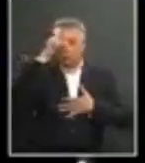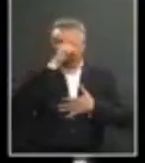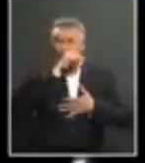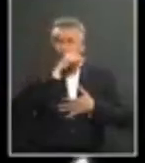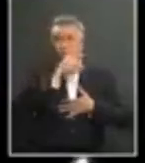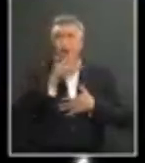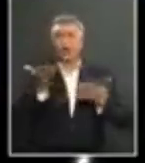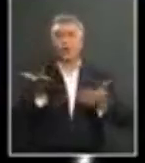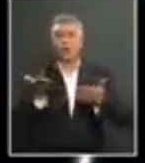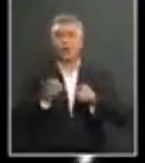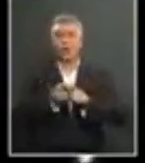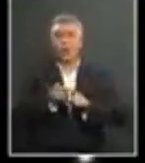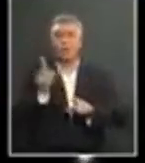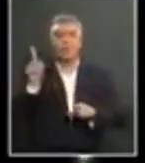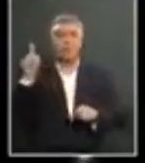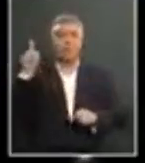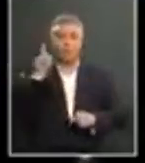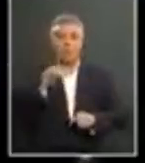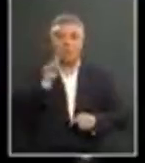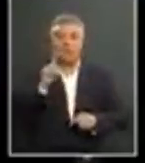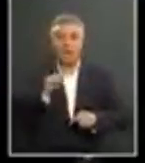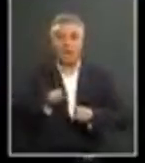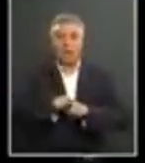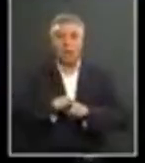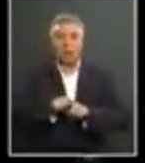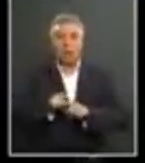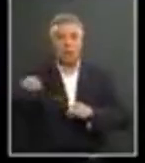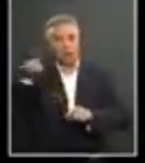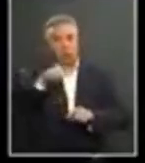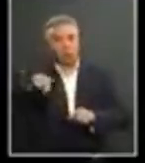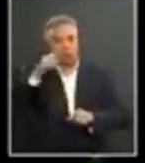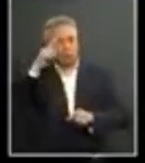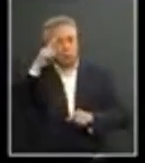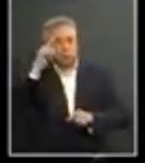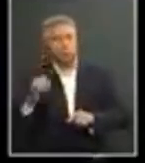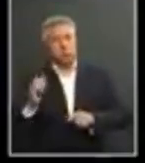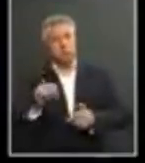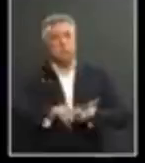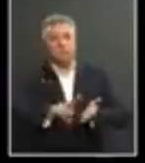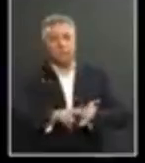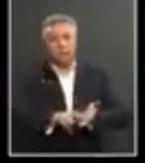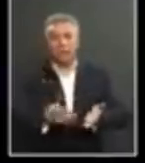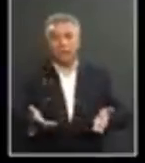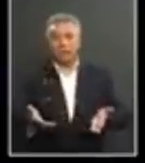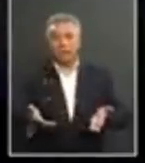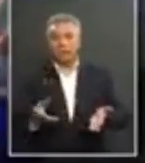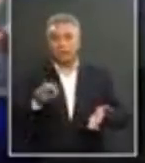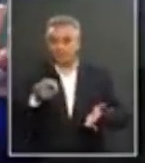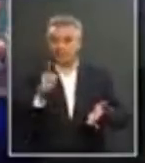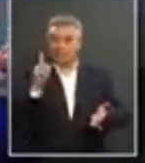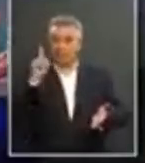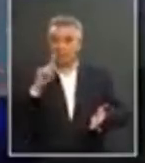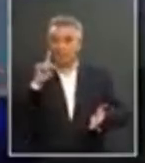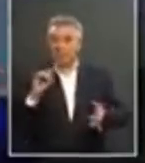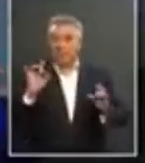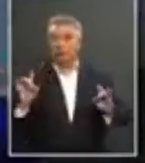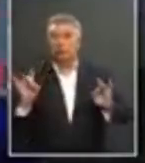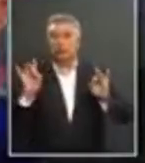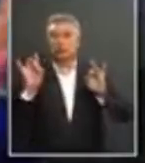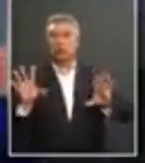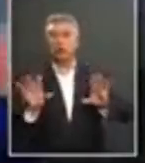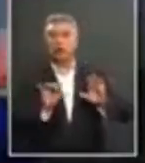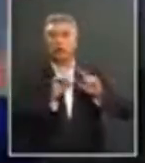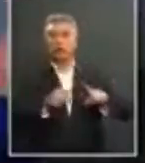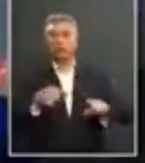instala? Y creo que eso es también importante decir, una mentira instalada a partir de algo de lo que